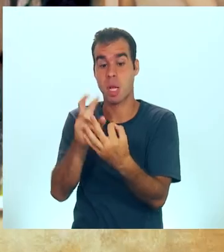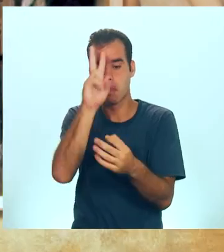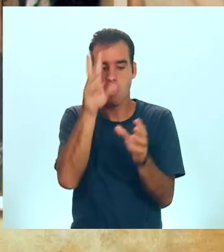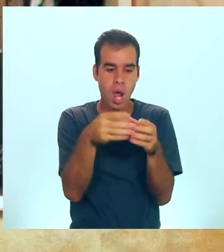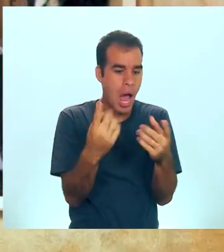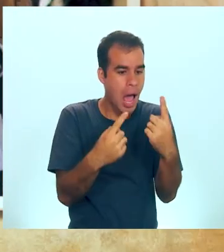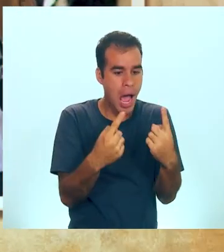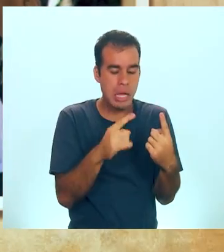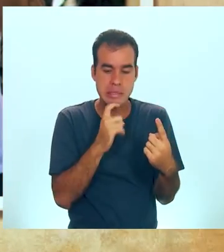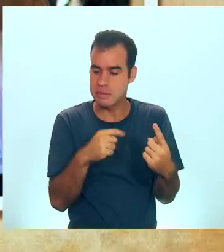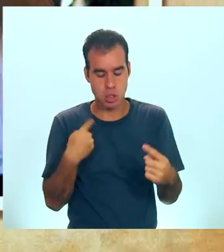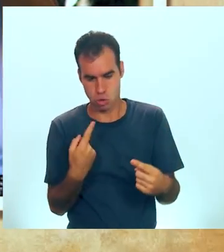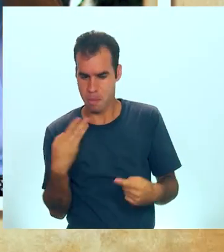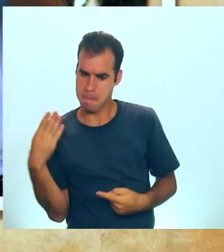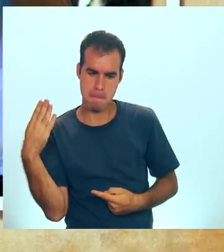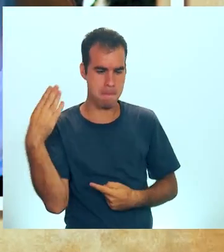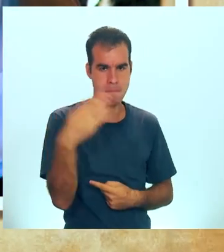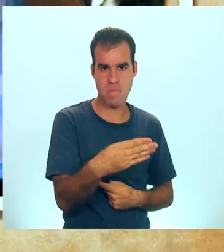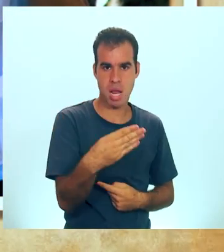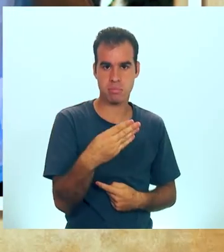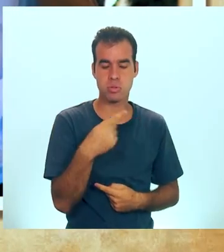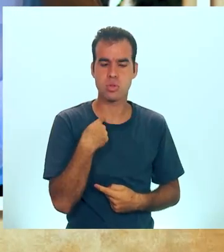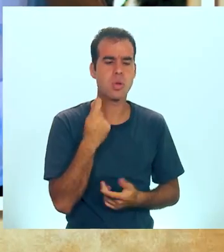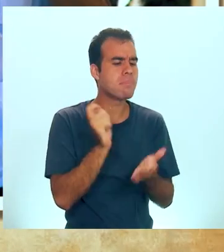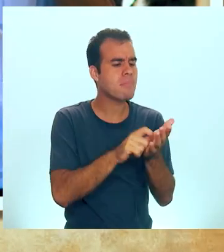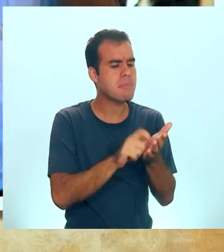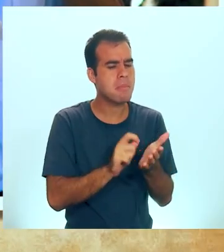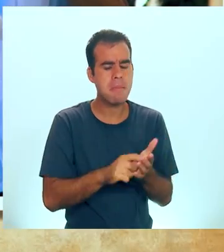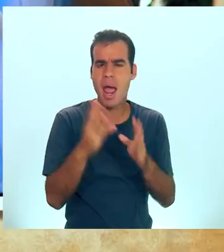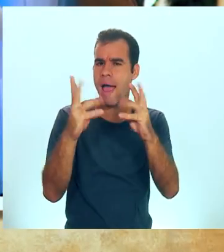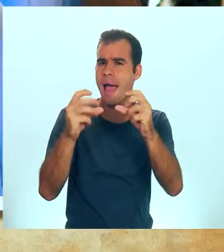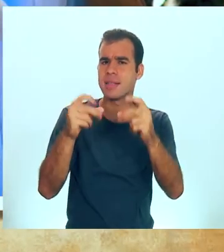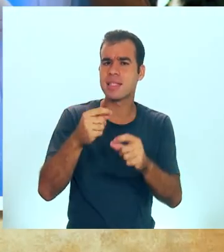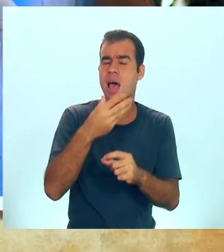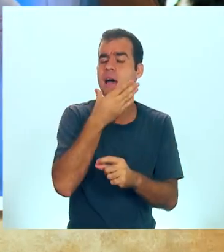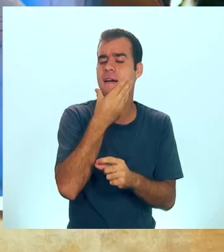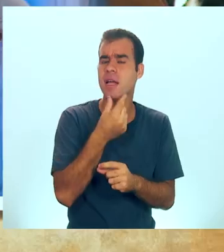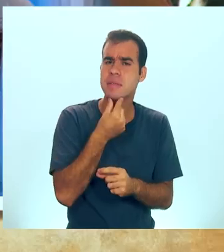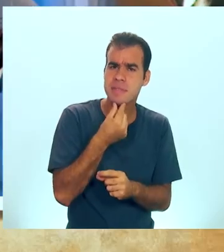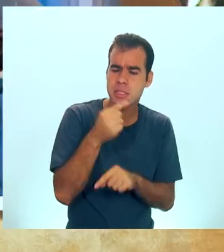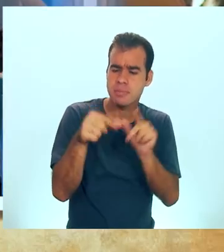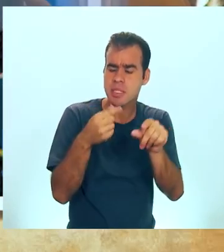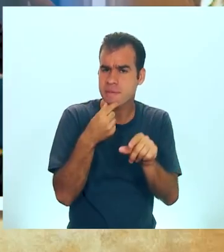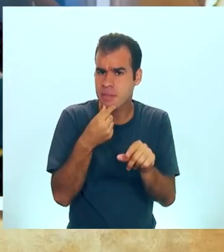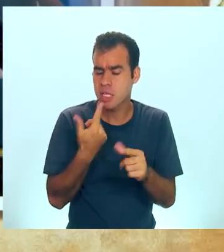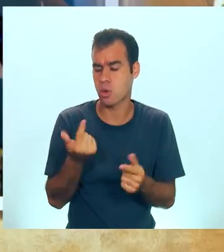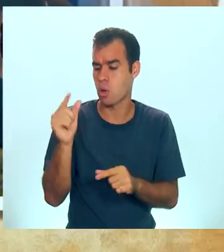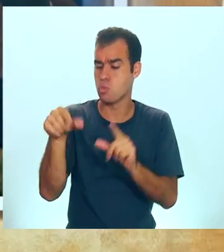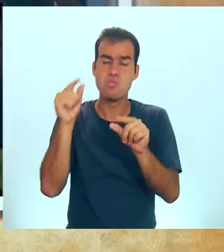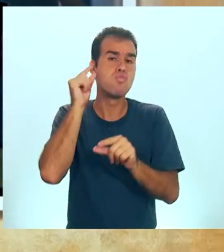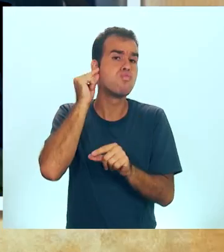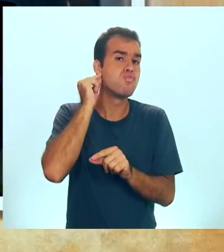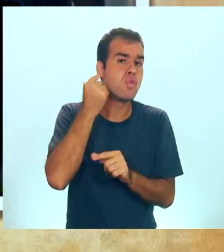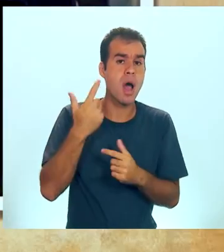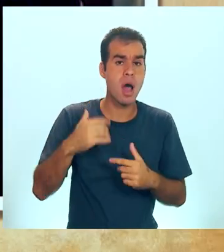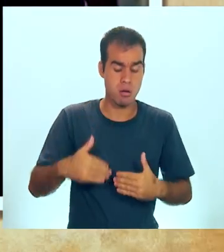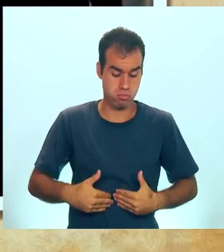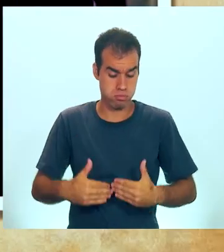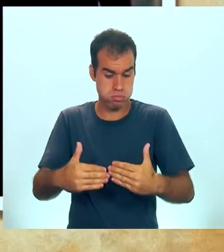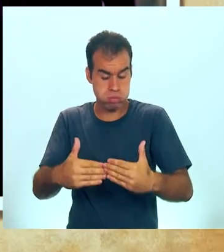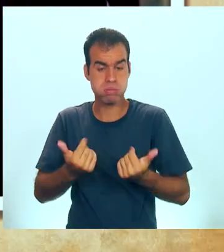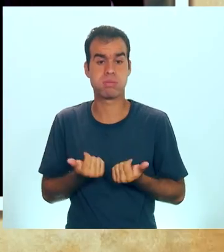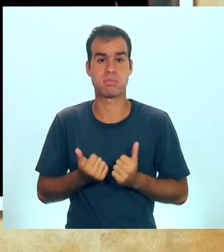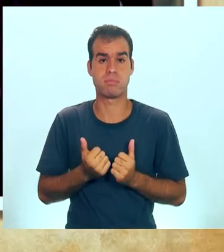también detectando la cantidad de adultos mayores que teníamos, de embarazadas, que son parte del grupo más vulnerable, de